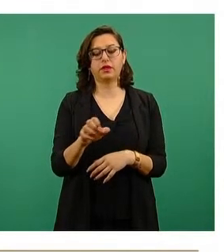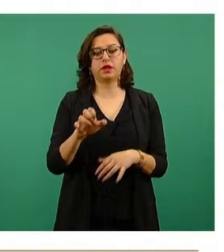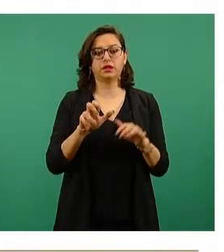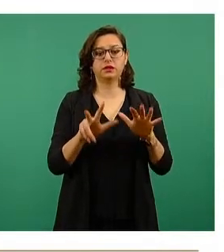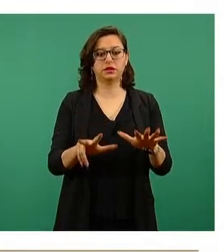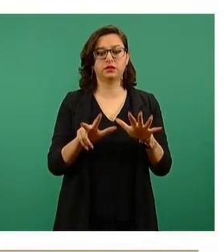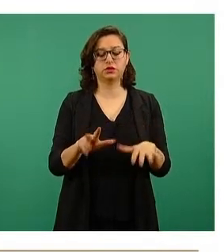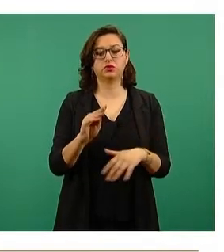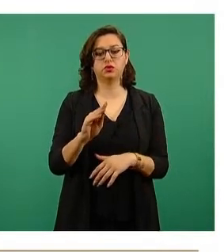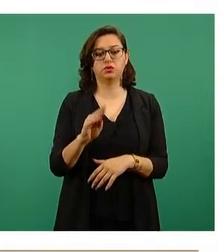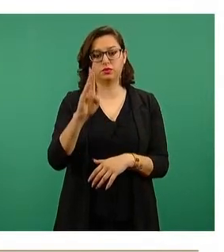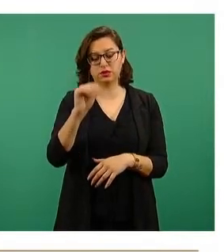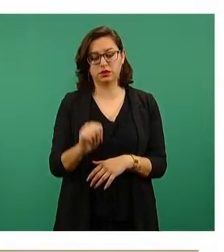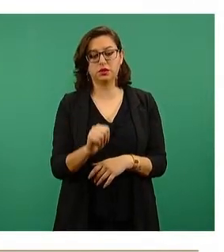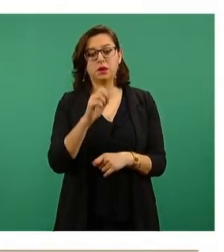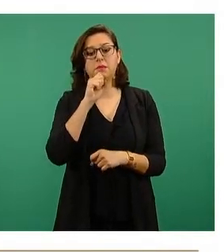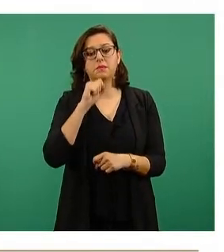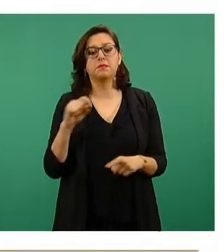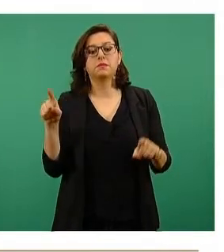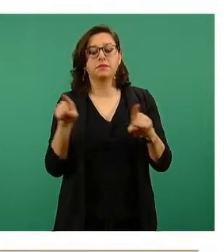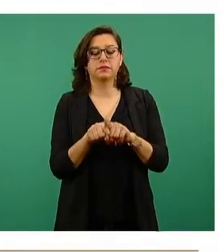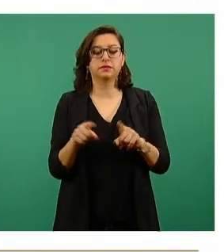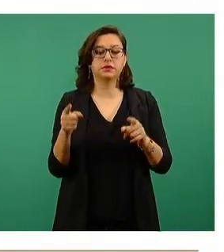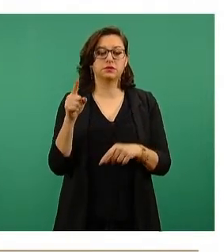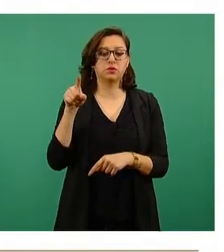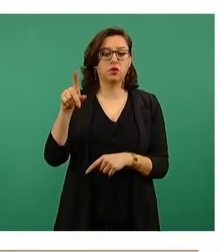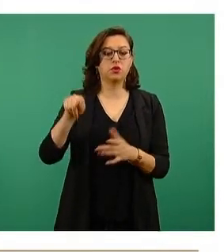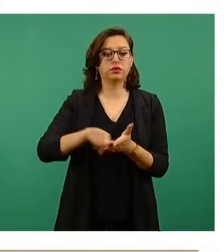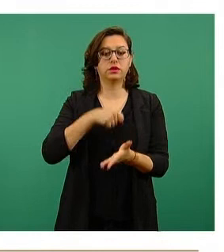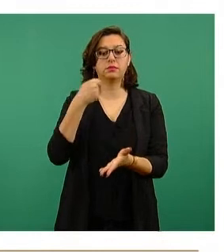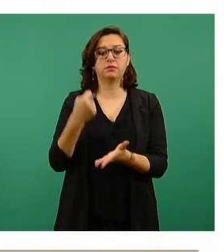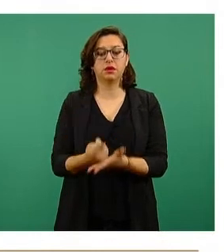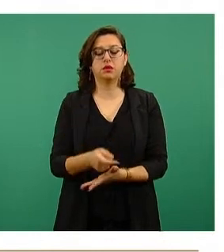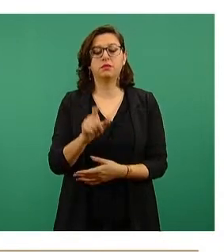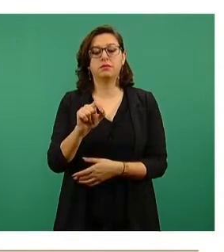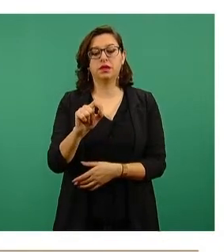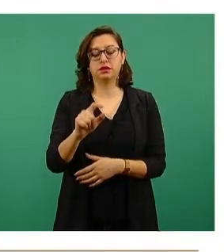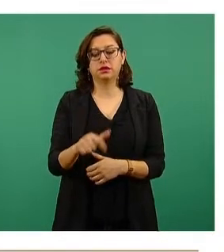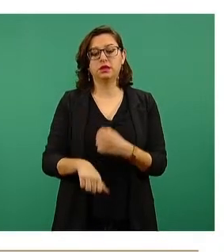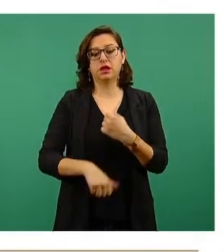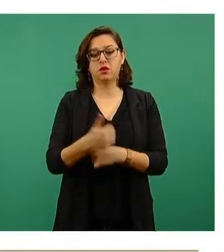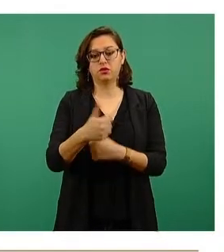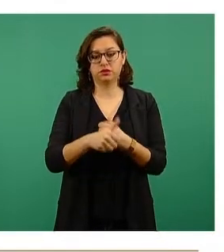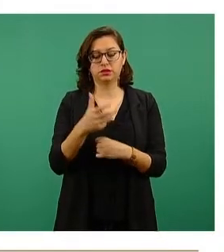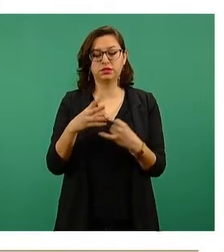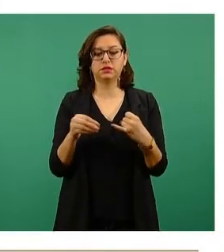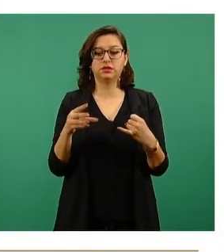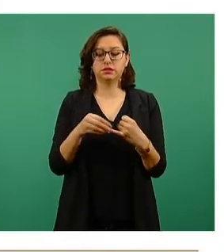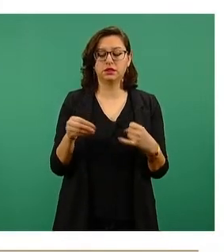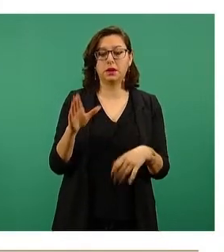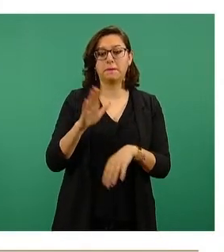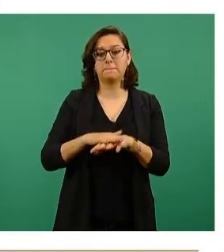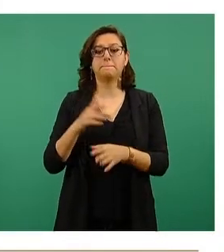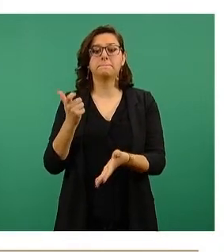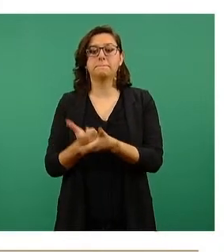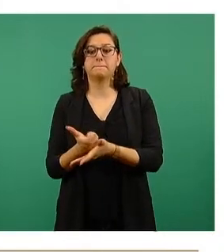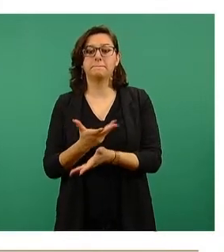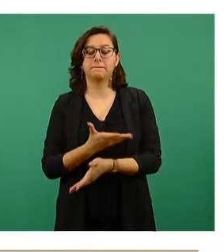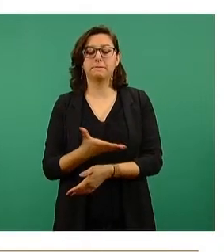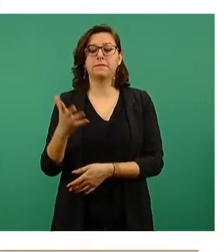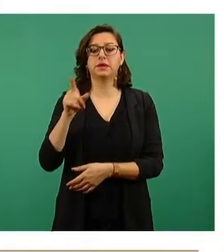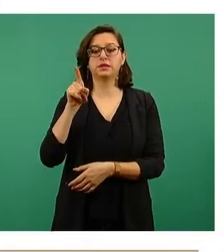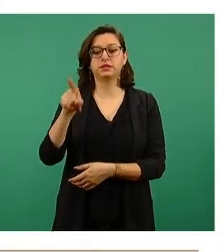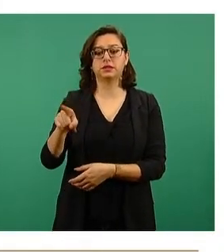99 centavos y en Tampico, Tamaulipas por la franquicia Pemex en 20 pesos con 11 centavos. El más caro en